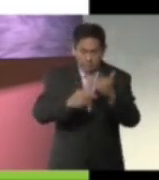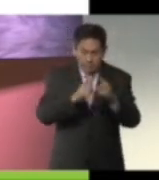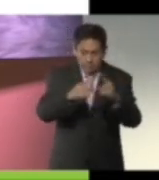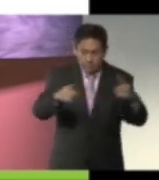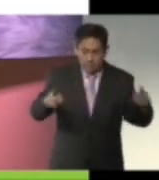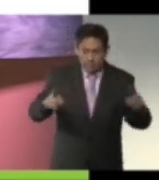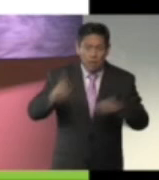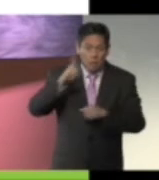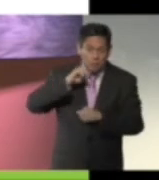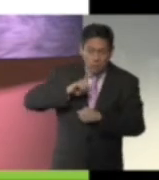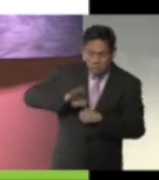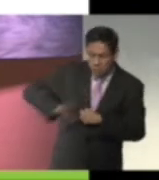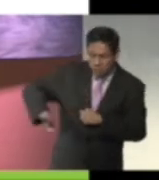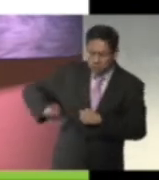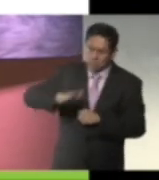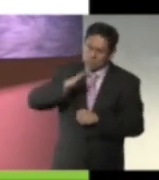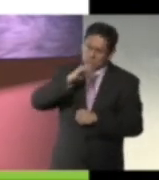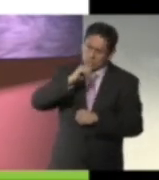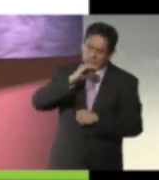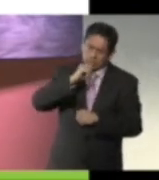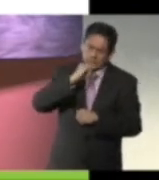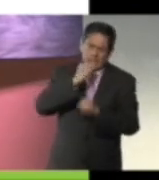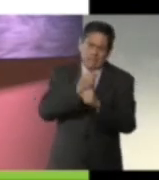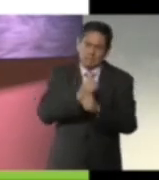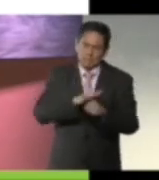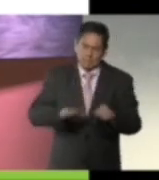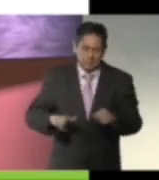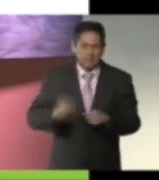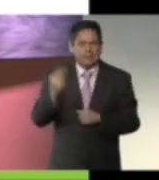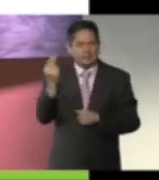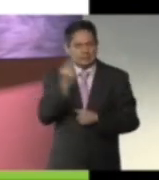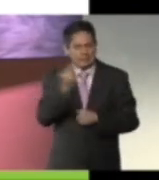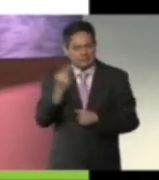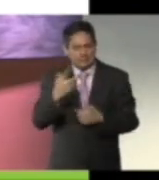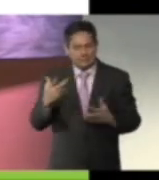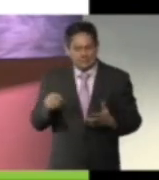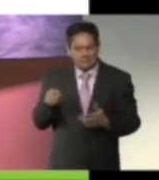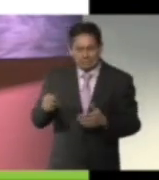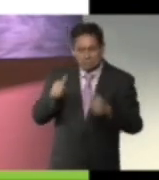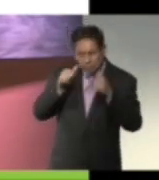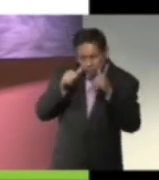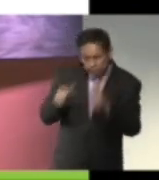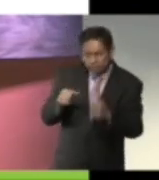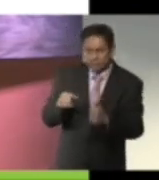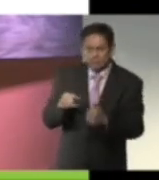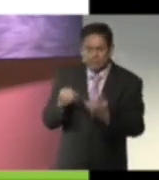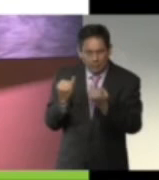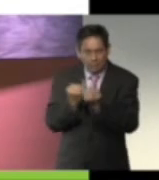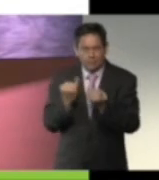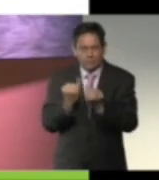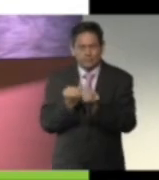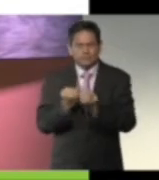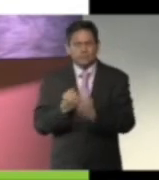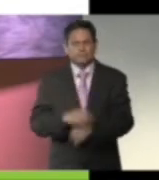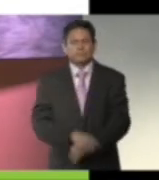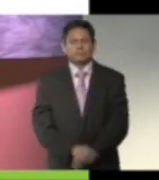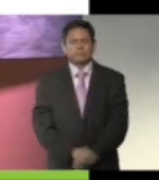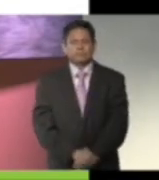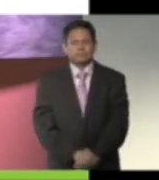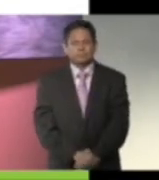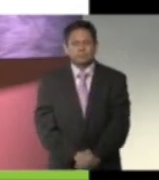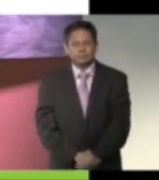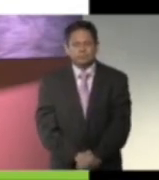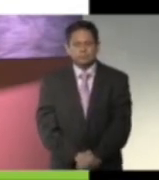infraestructura, que puede considerarse lejano a la perspectiva de género.